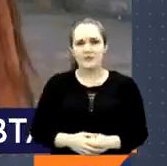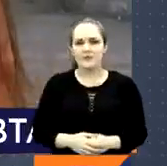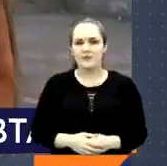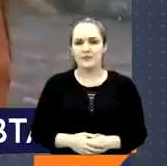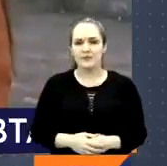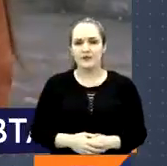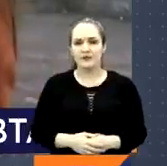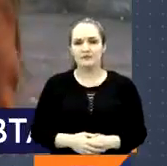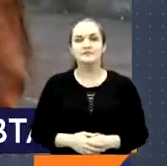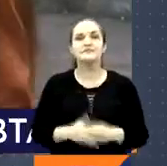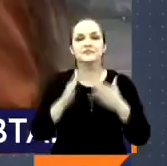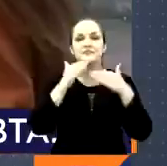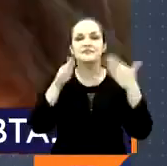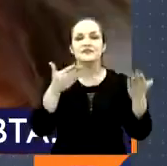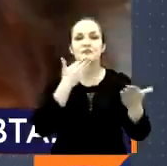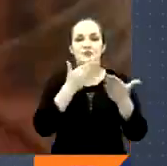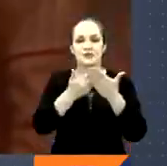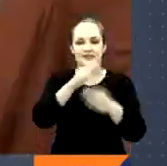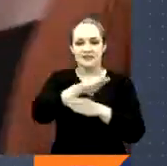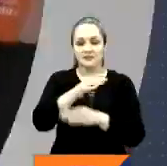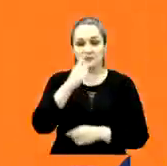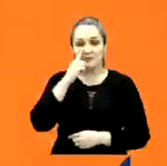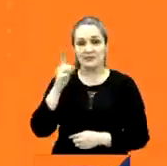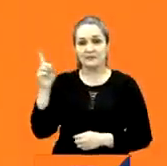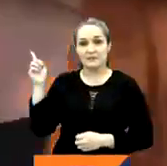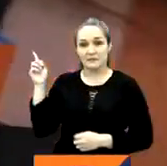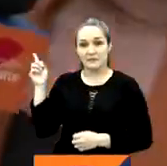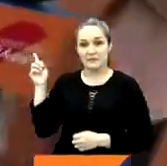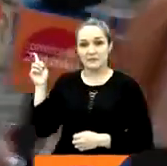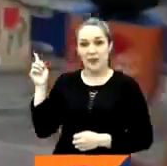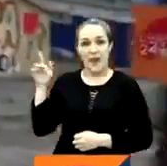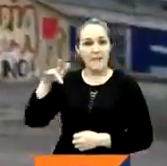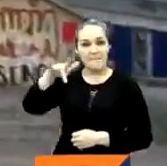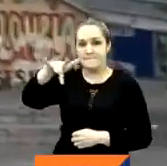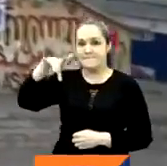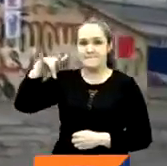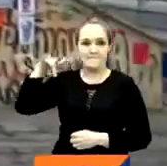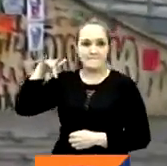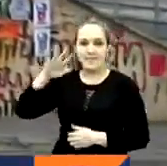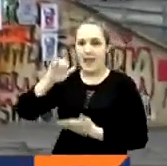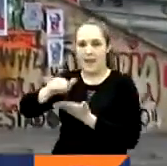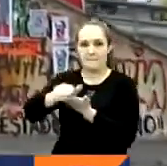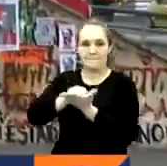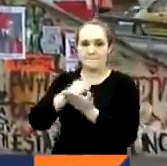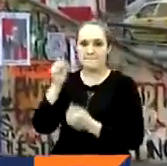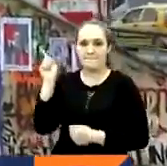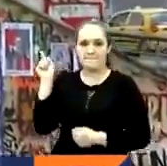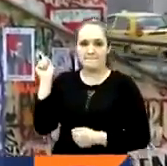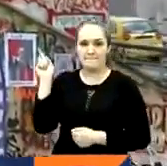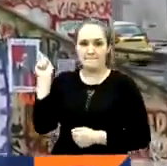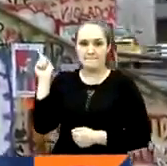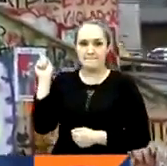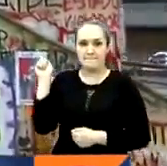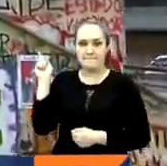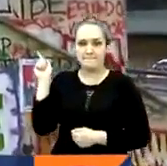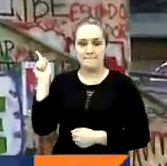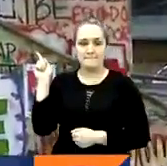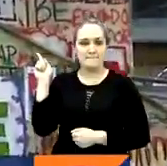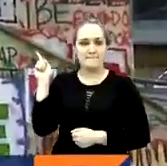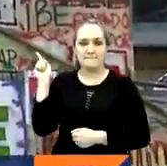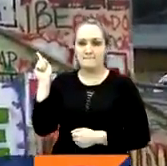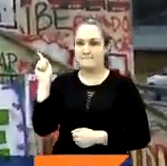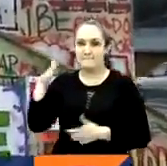Daniela, ¿qué tal? Un saludo para todos. Pues mire, este es el panorama a esta hora en el monumento. Quiero que vean ustedes, pues se ve